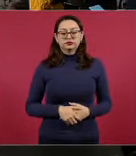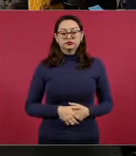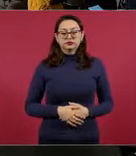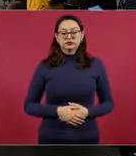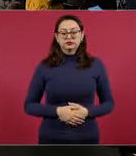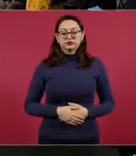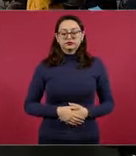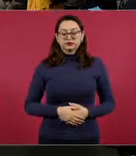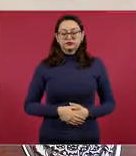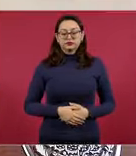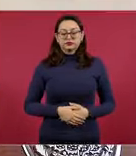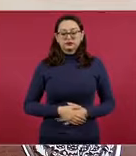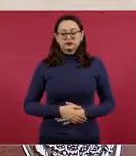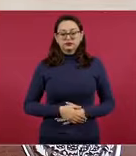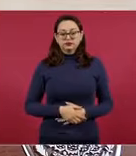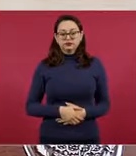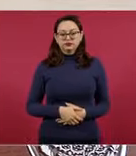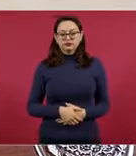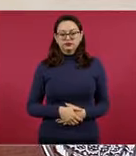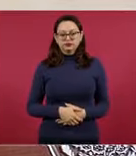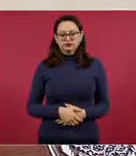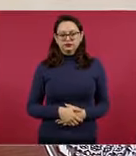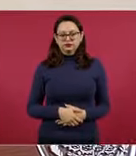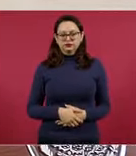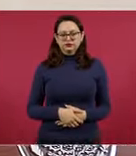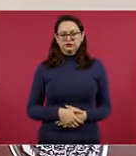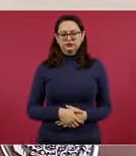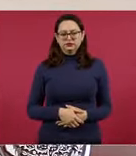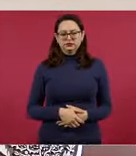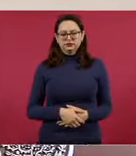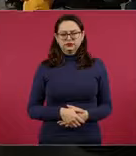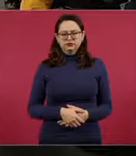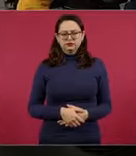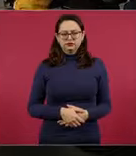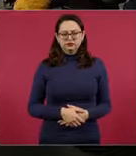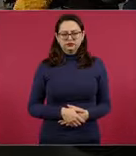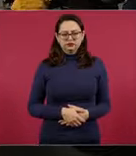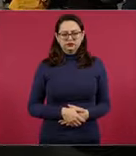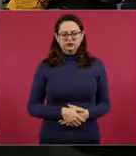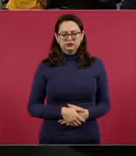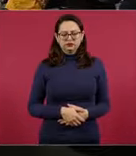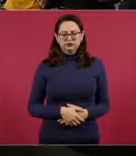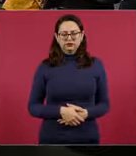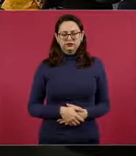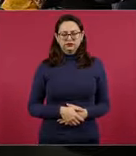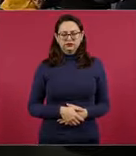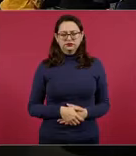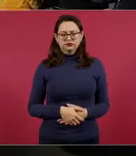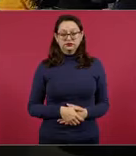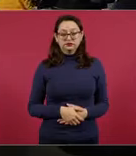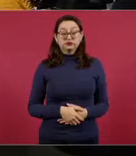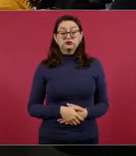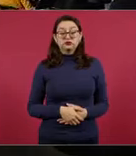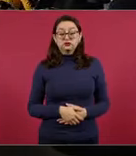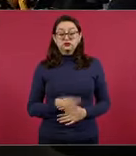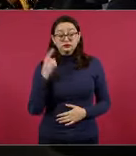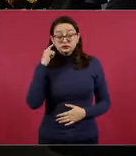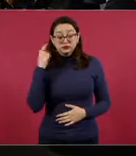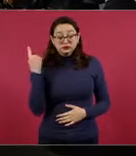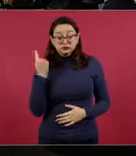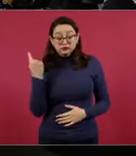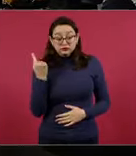La primera, así empieza el libro. Sí. Que fue agente de la CIA, por cierto. ¿Eh? Que fue un agente